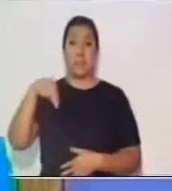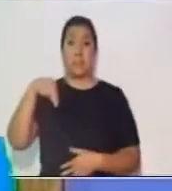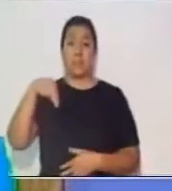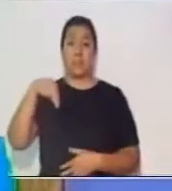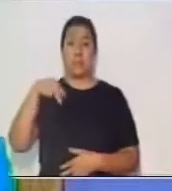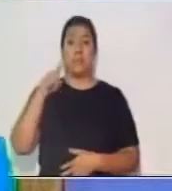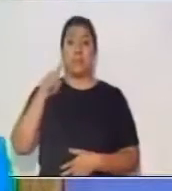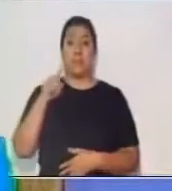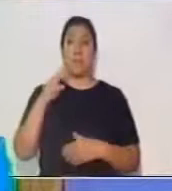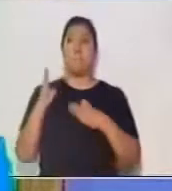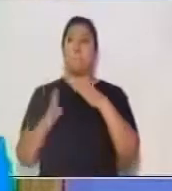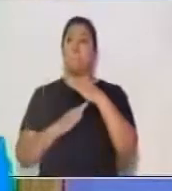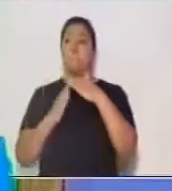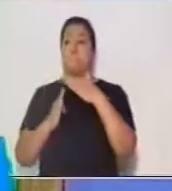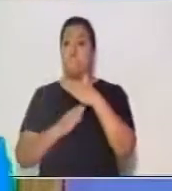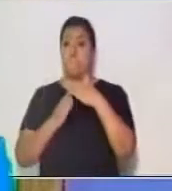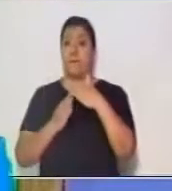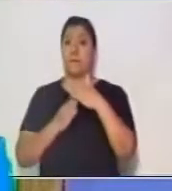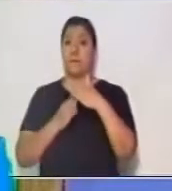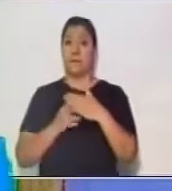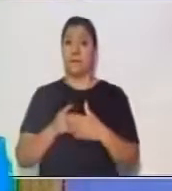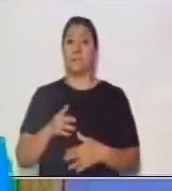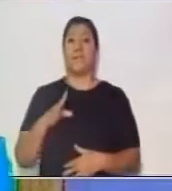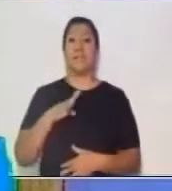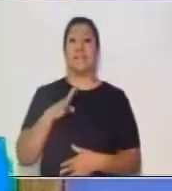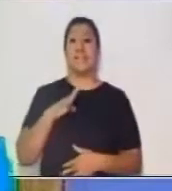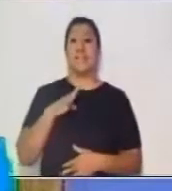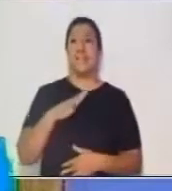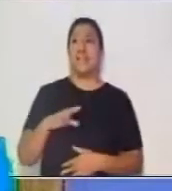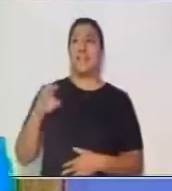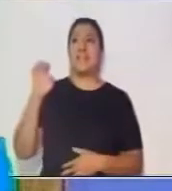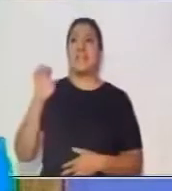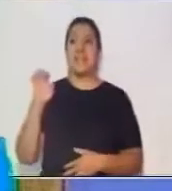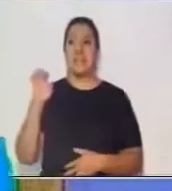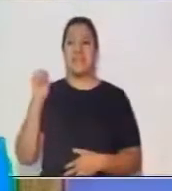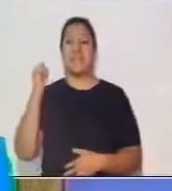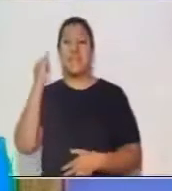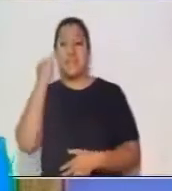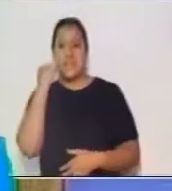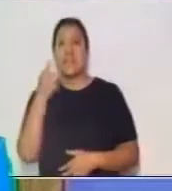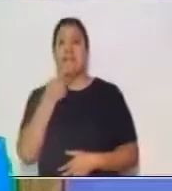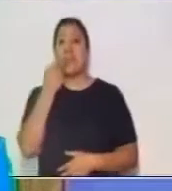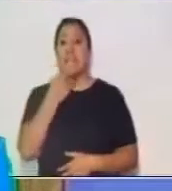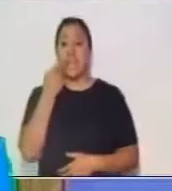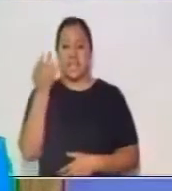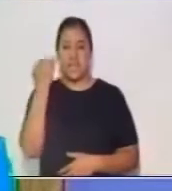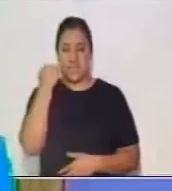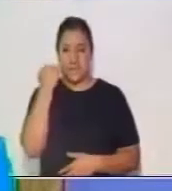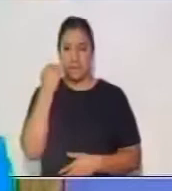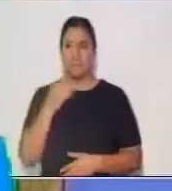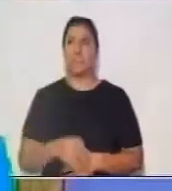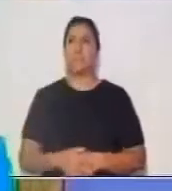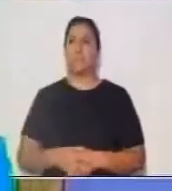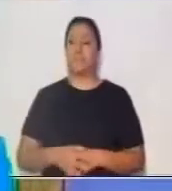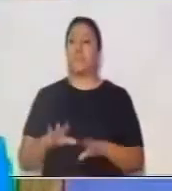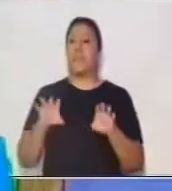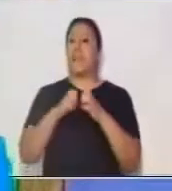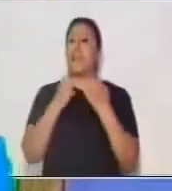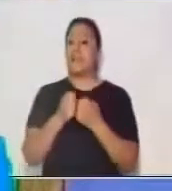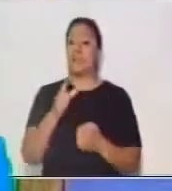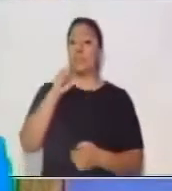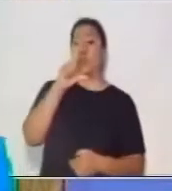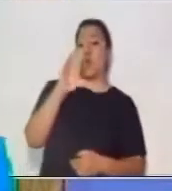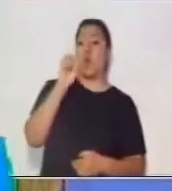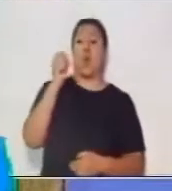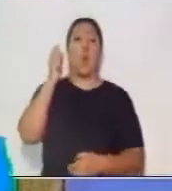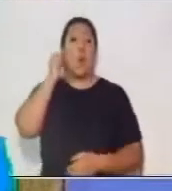¿Le importa si le espero? Claro que no hay ningún problema, ¿eh? Ese es su café. Es más, mire, déjeme sus datos y